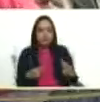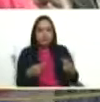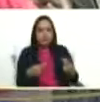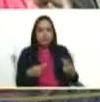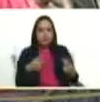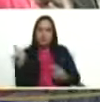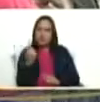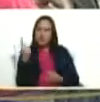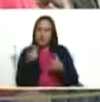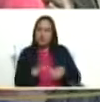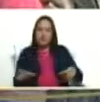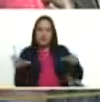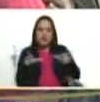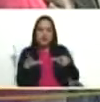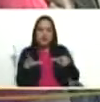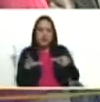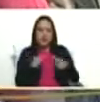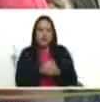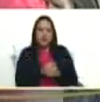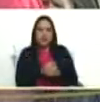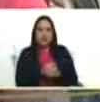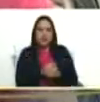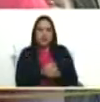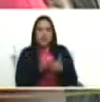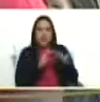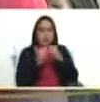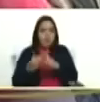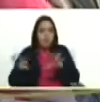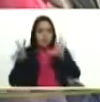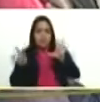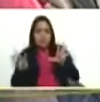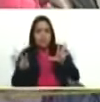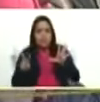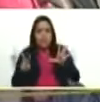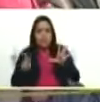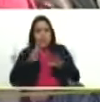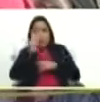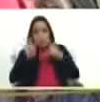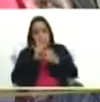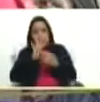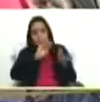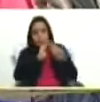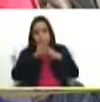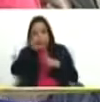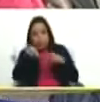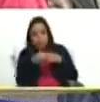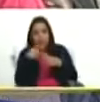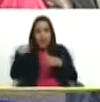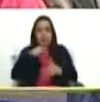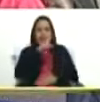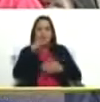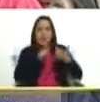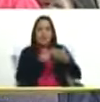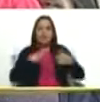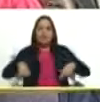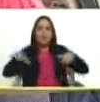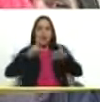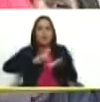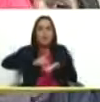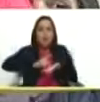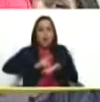espacio del eje 7, de las cuatro comunas que tenemos aquí, sino que esto es un espacio de la parroquia, es un espacio de